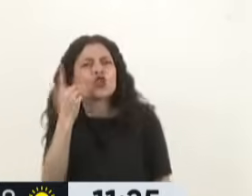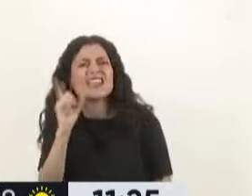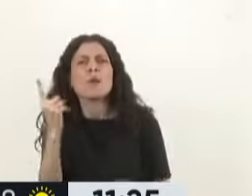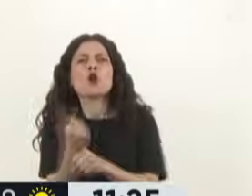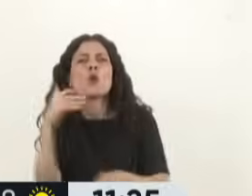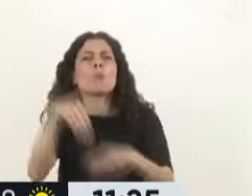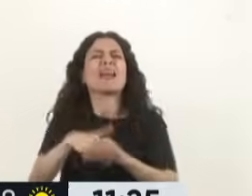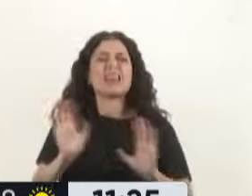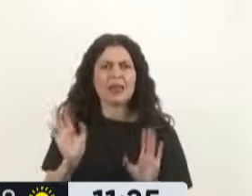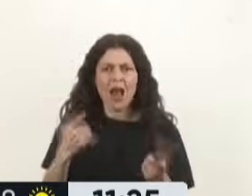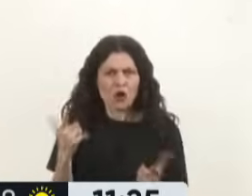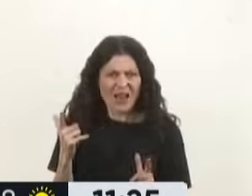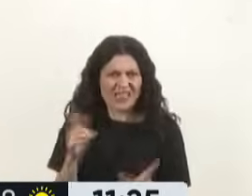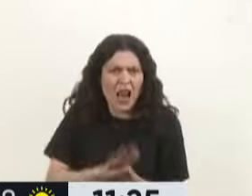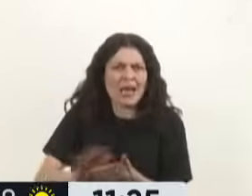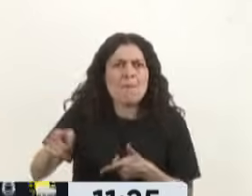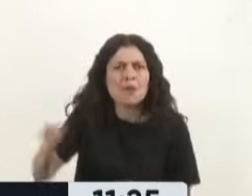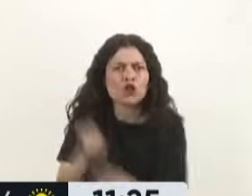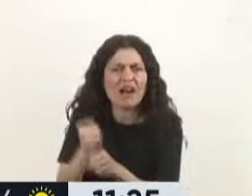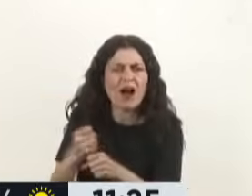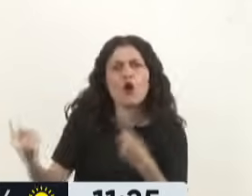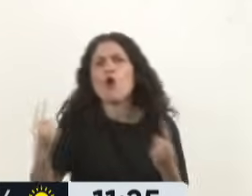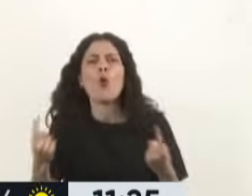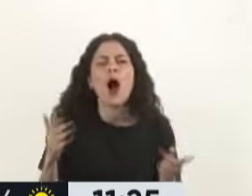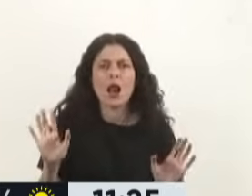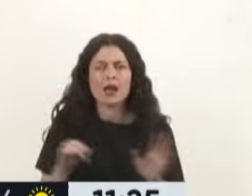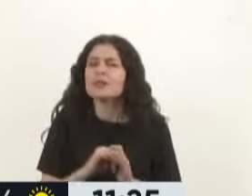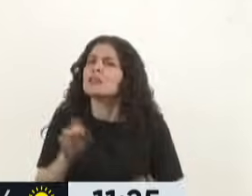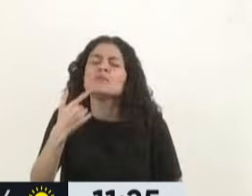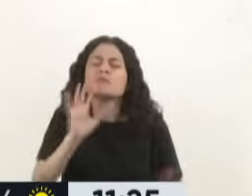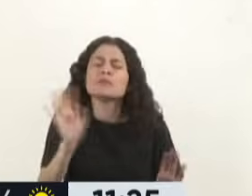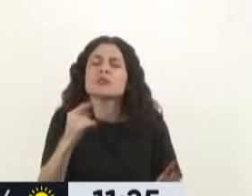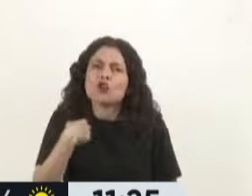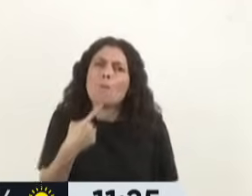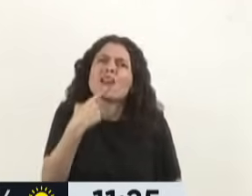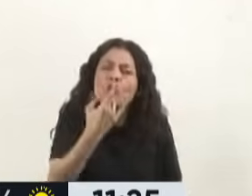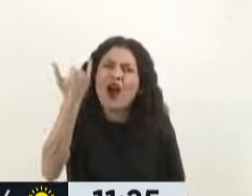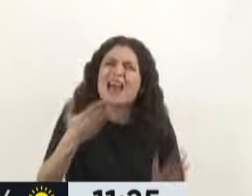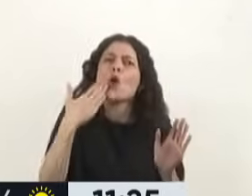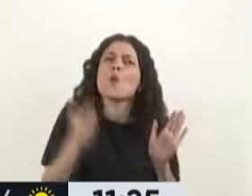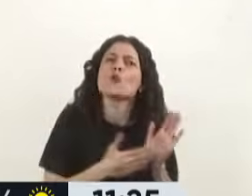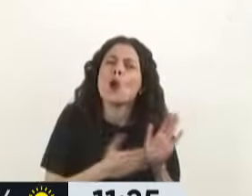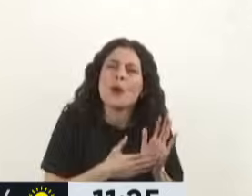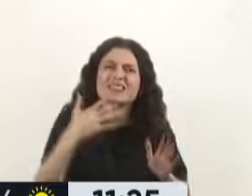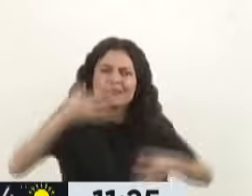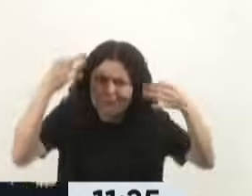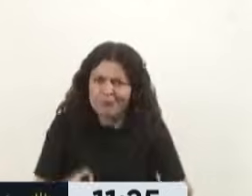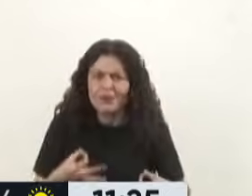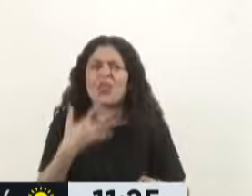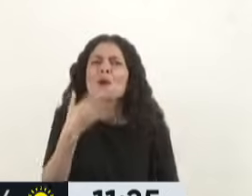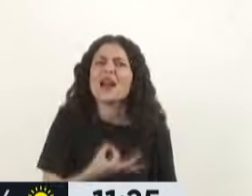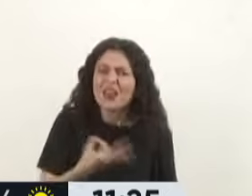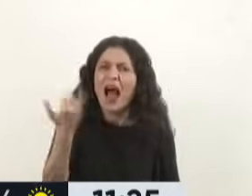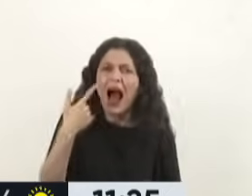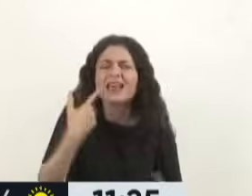gobierno asegura que ella no tiene nada que ver, pero digo, ¿qué pruebas Ok. hay concretas? No le pido términos judiciales, no le pido eso, pero si el gobierno